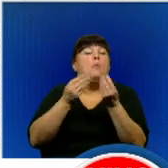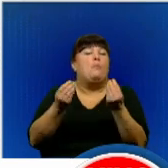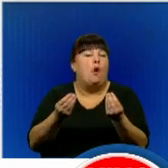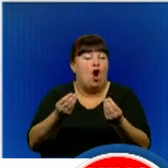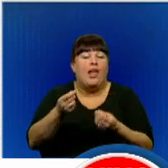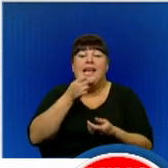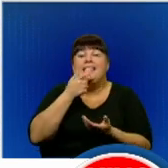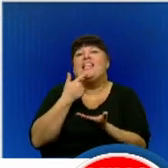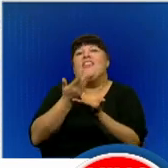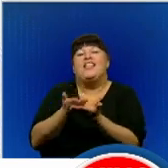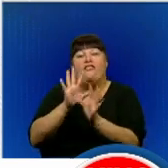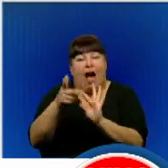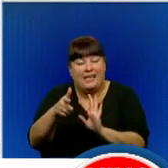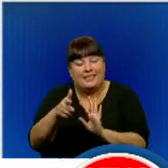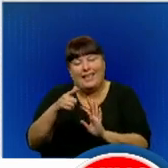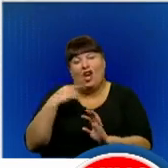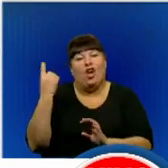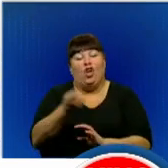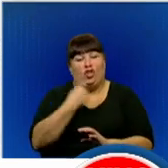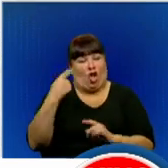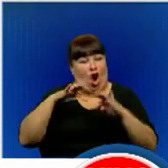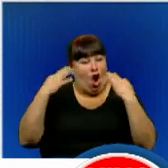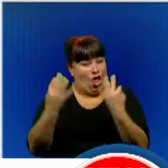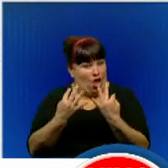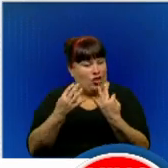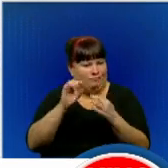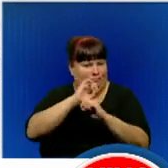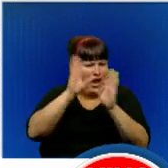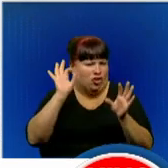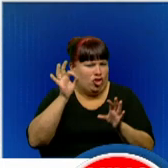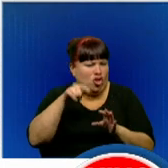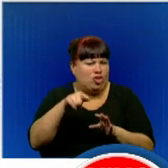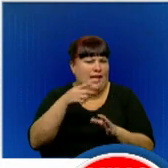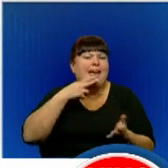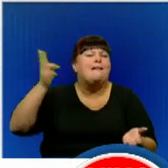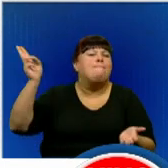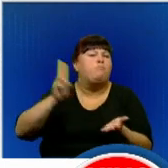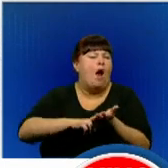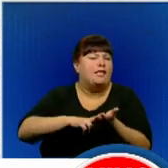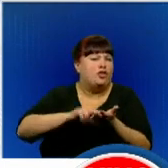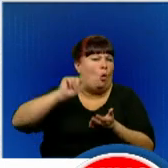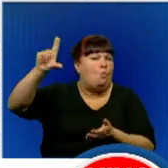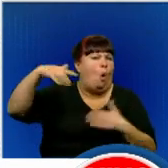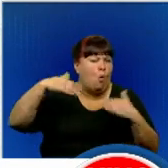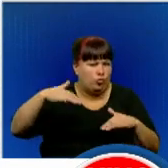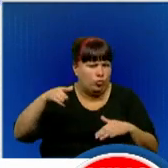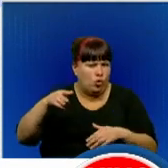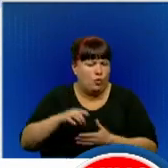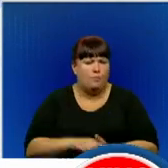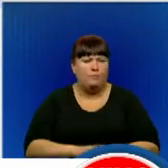si se lo presenta de esa manera creo que todos los que estamos acá tenemos claro que estamos con una carga impositiva muy alta